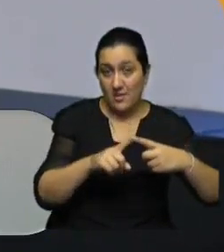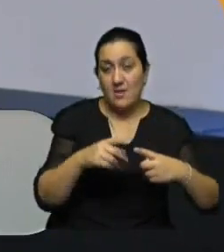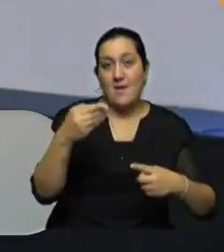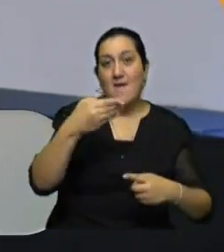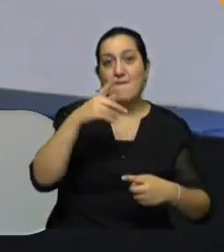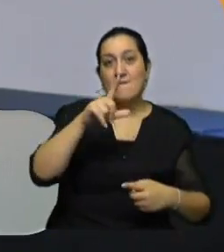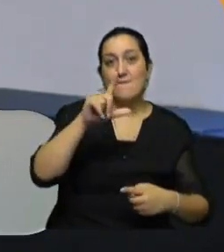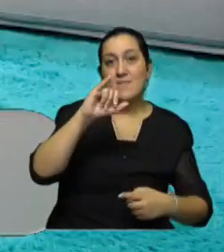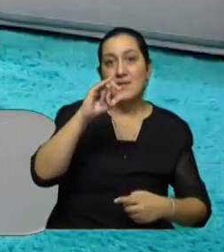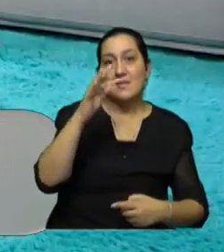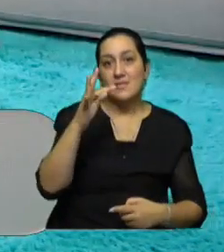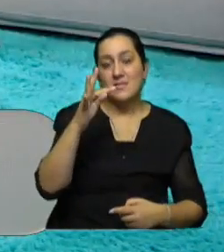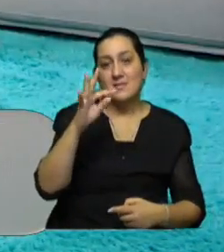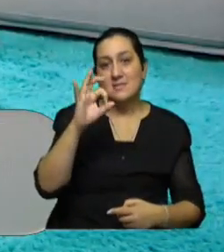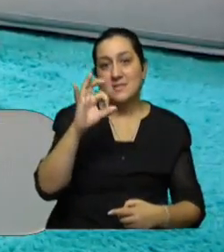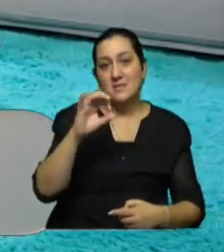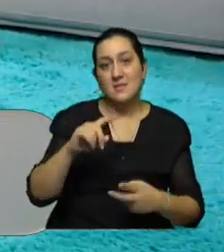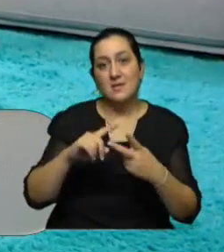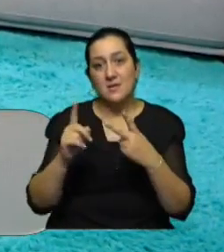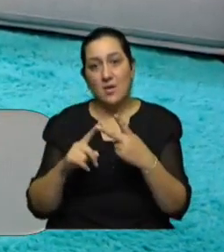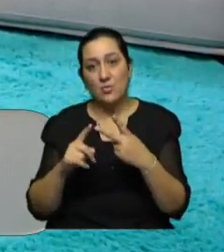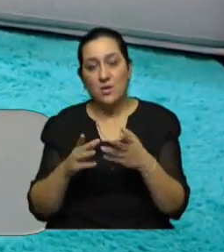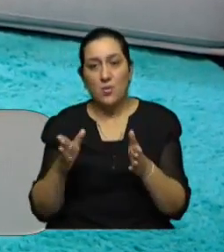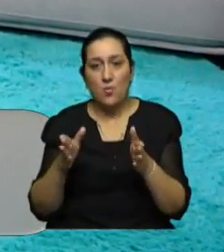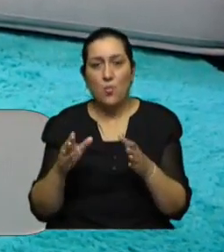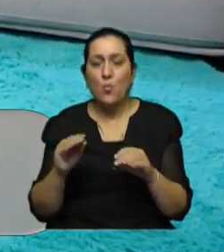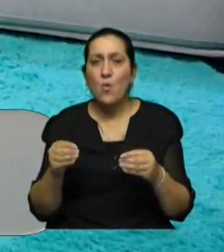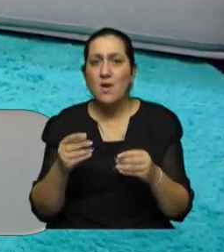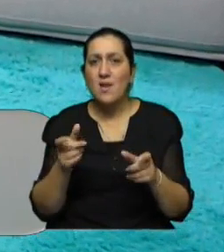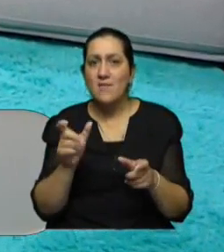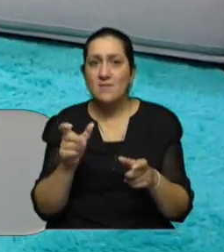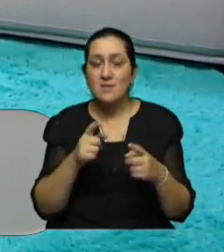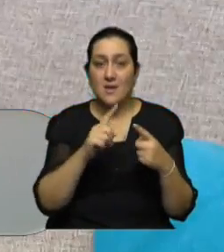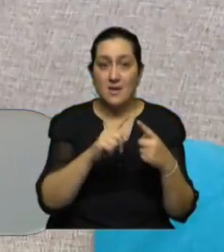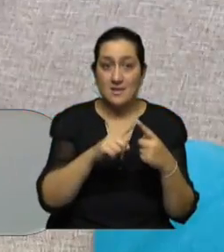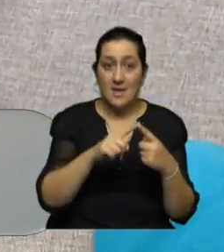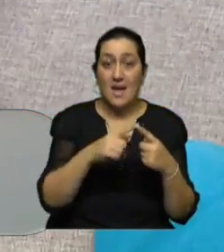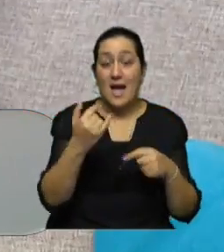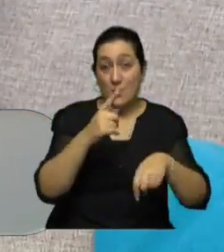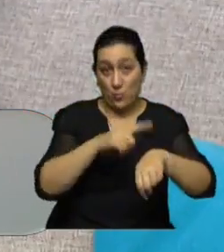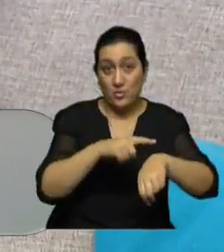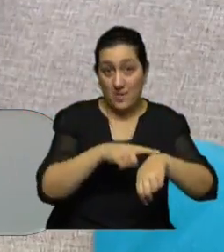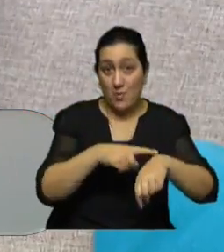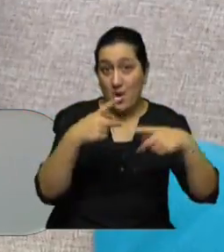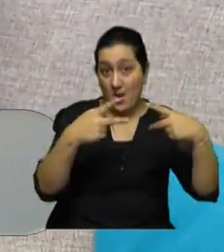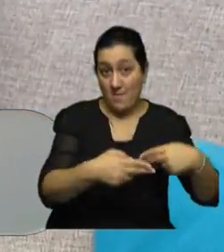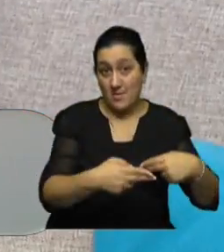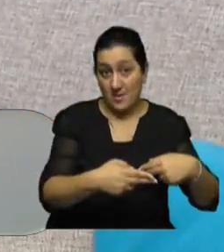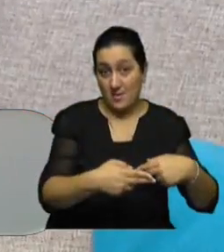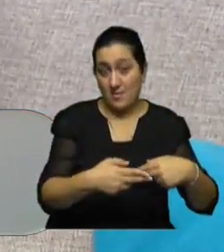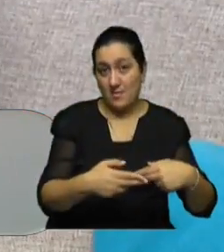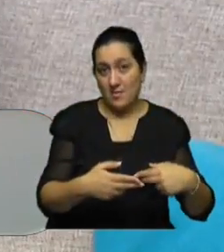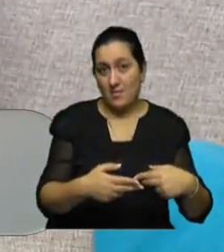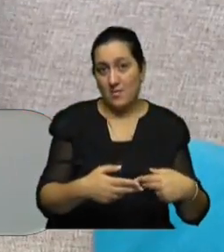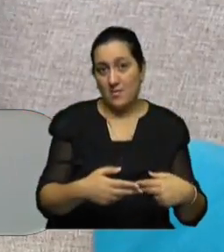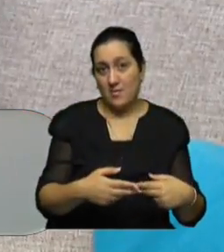y pensadas. ¿Cuál es la diferencia? Bueno, Blitz te dejan un tiempo, tenés, por ejemplo, a tres, tenés más,